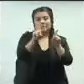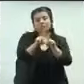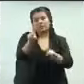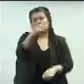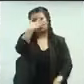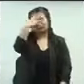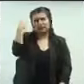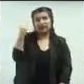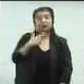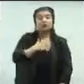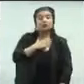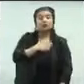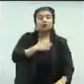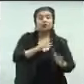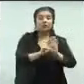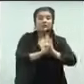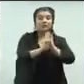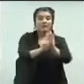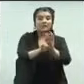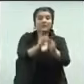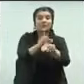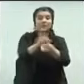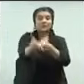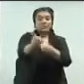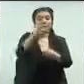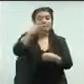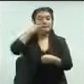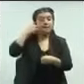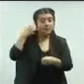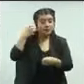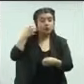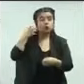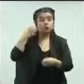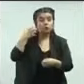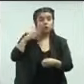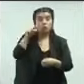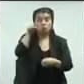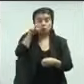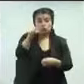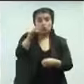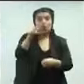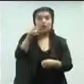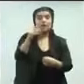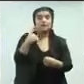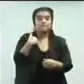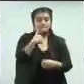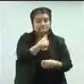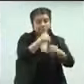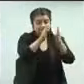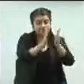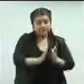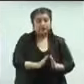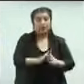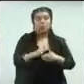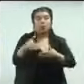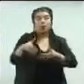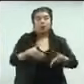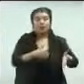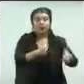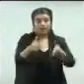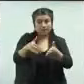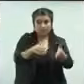que yo represento al departamento de San Marcos y tengo que decirle a usted, ministro, que las